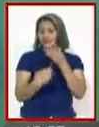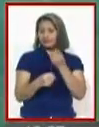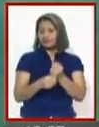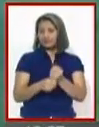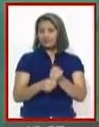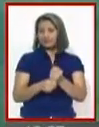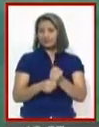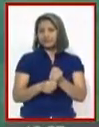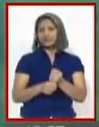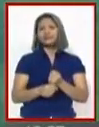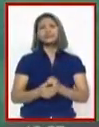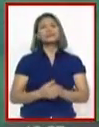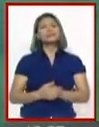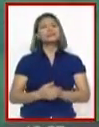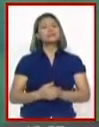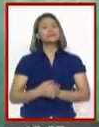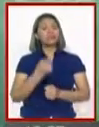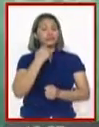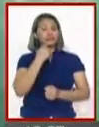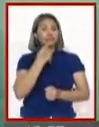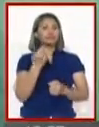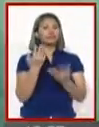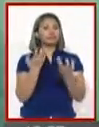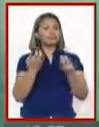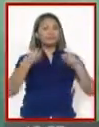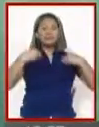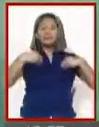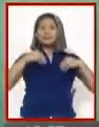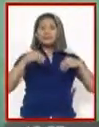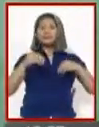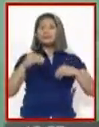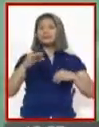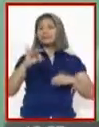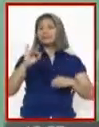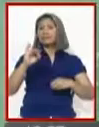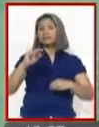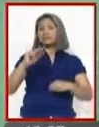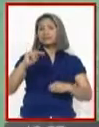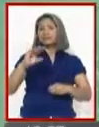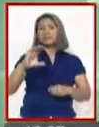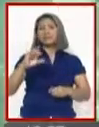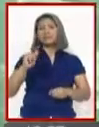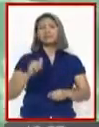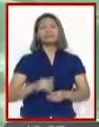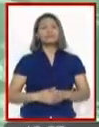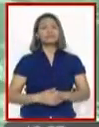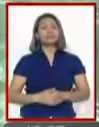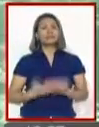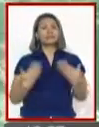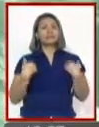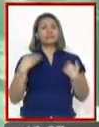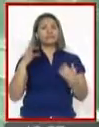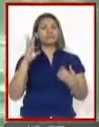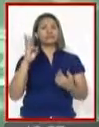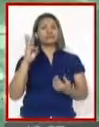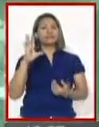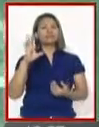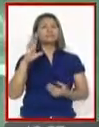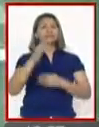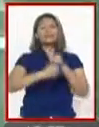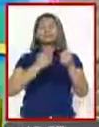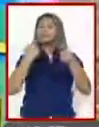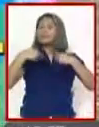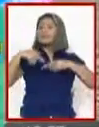confianza, ¿verdad? Y entonces yo le dije que quería vender esa finca porque quería marcharme a mis 65 años, quería regresar a mi